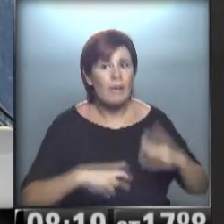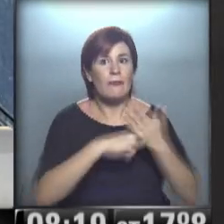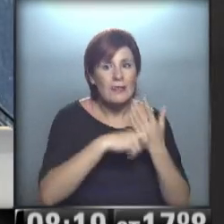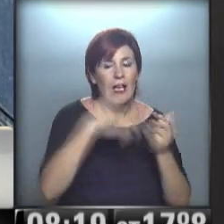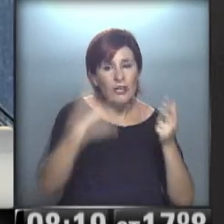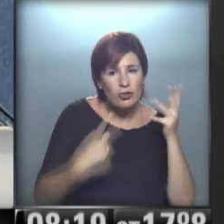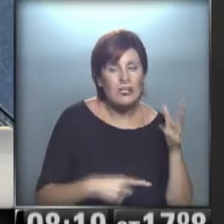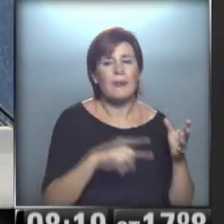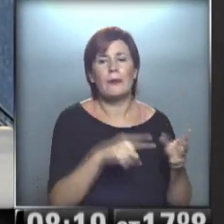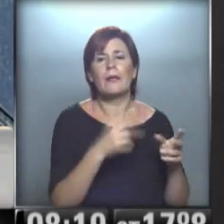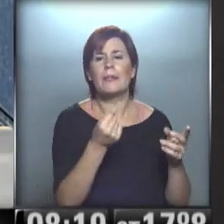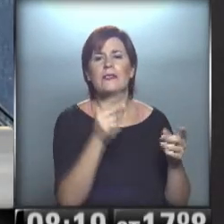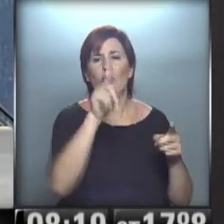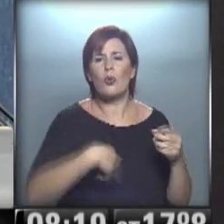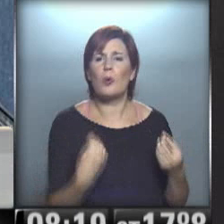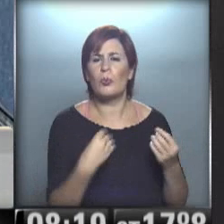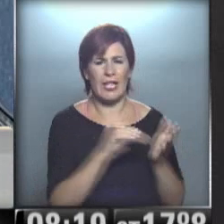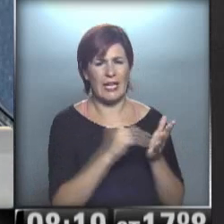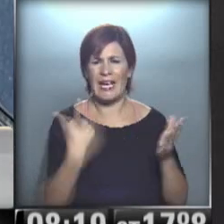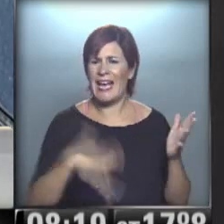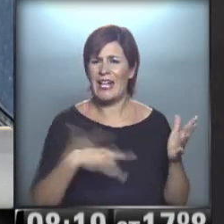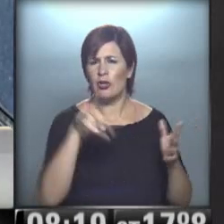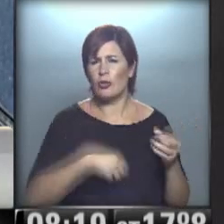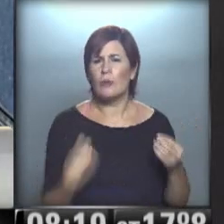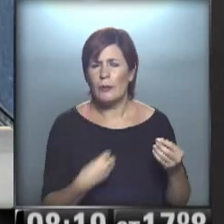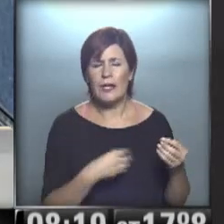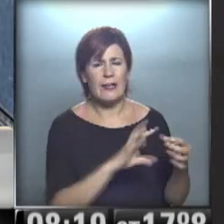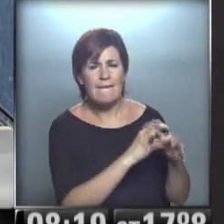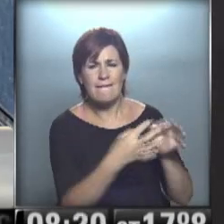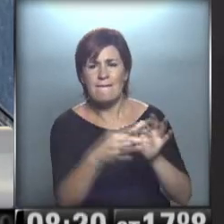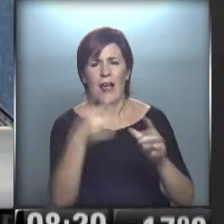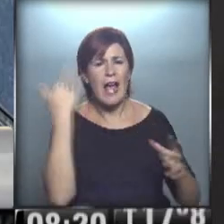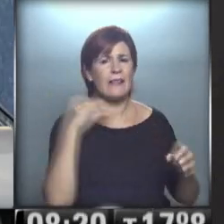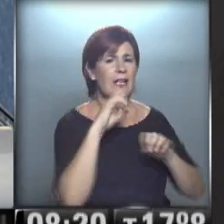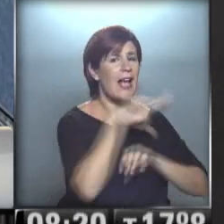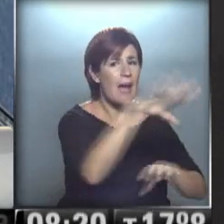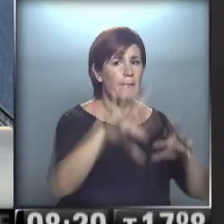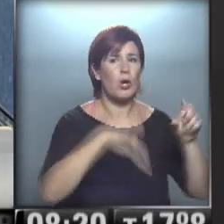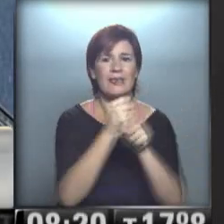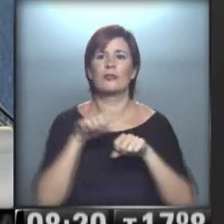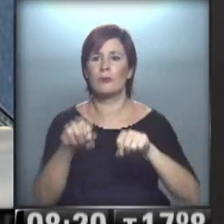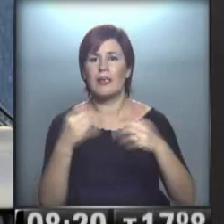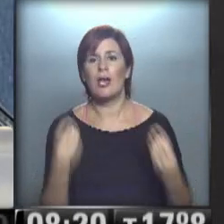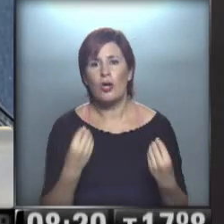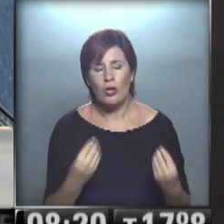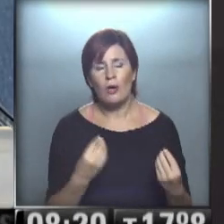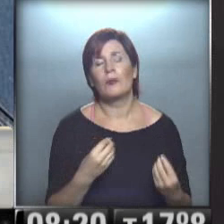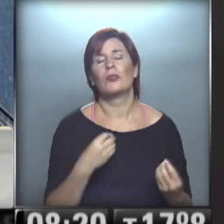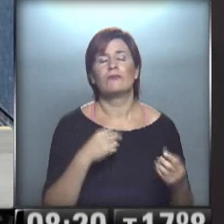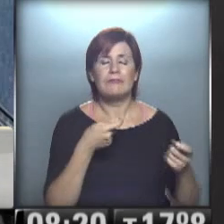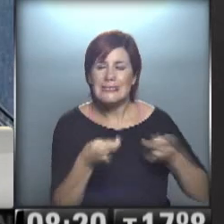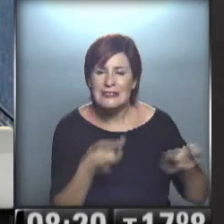valor con el objeto de generar las condiciones de intervención para regular adecuadamente el desenvolvimiento de la actividad económica. Y esto es lo